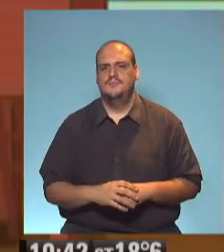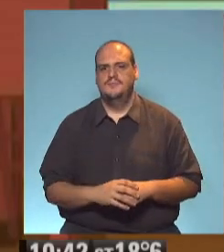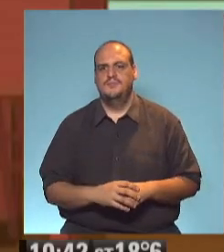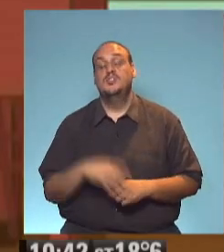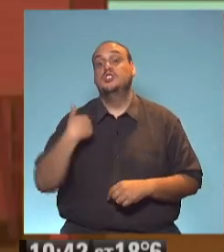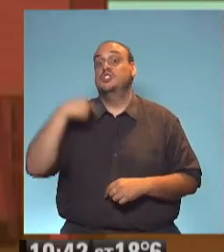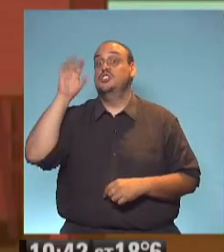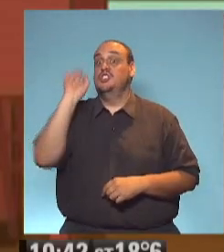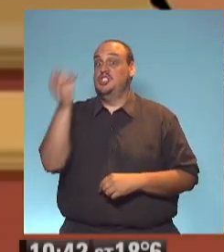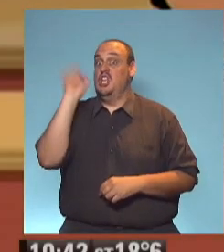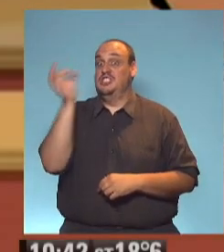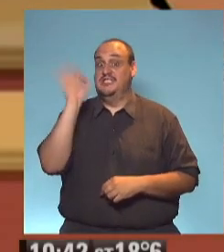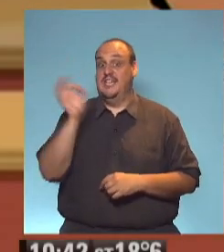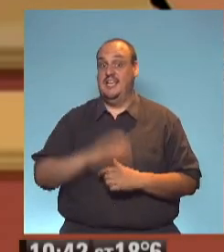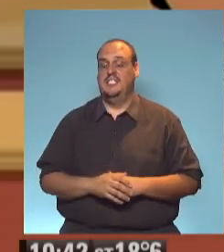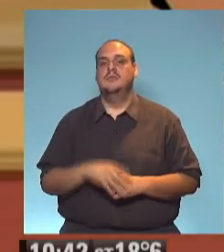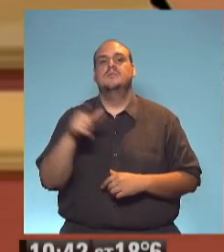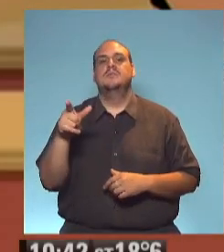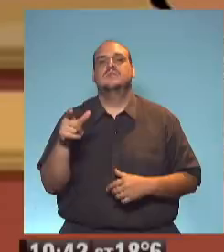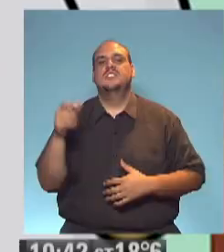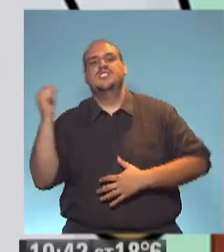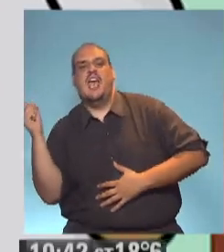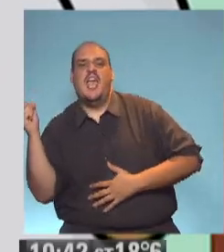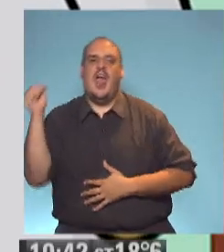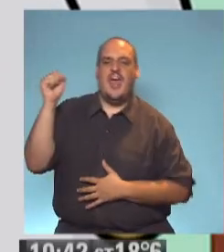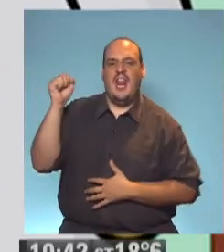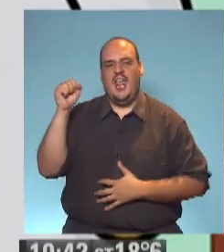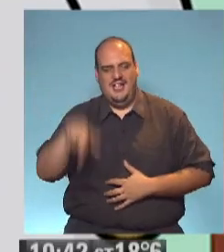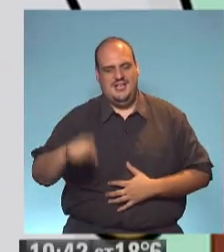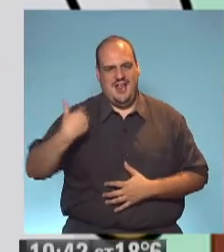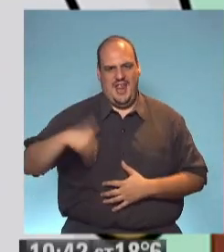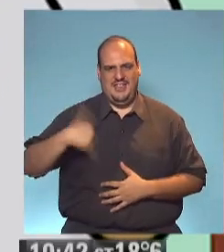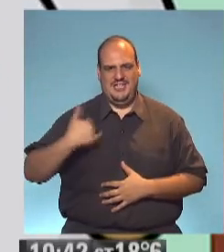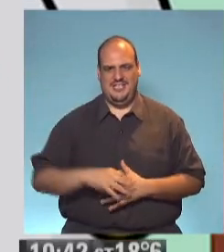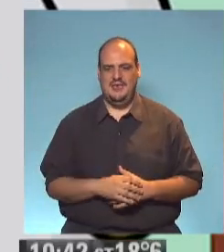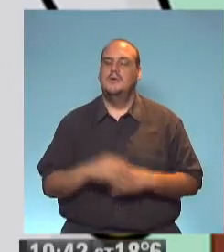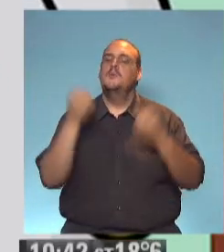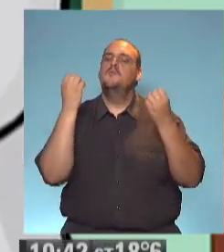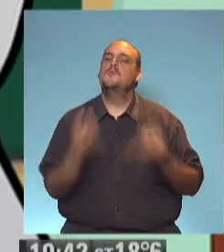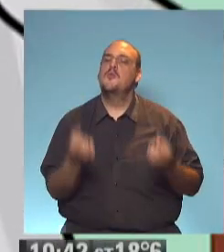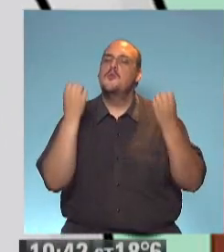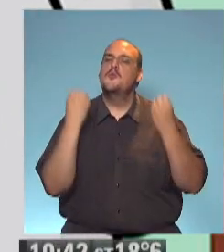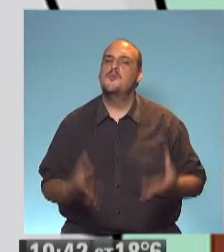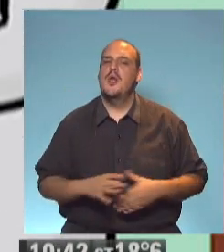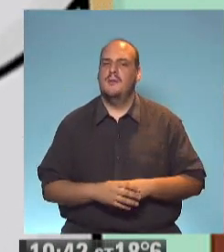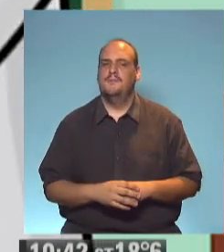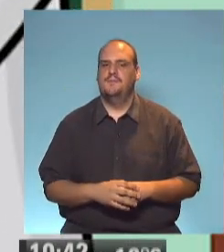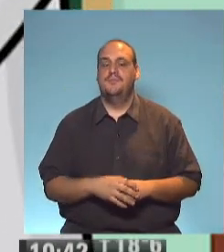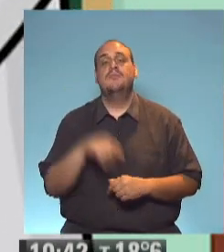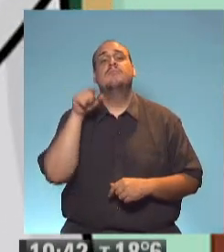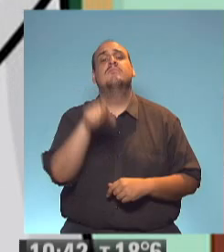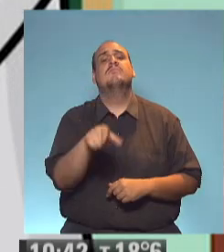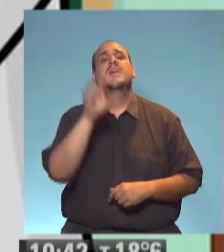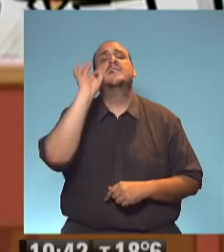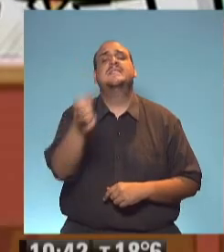sé! ¡Es la chacarera argentina! Muy bien, niño que lo sabe todo. ¿Y alguien